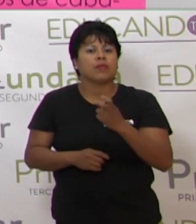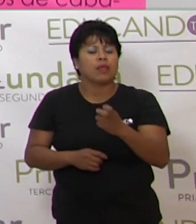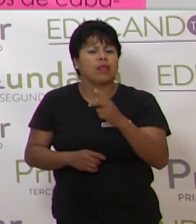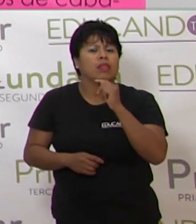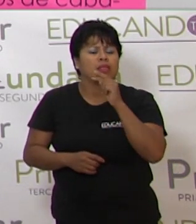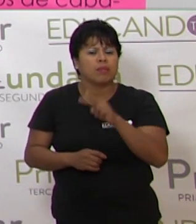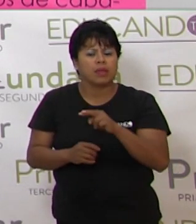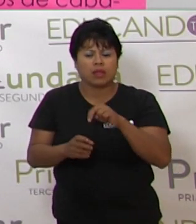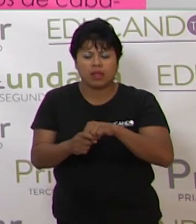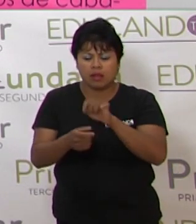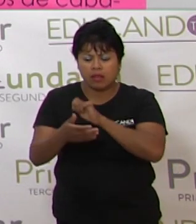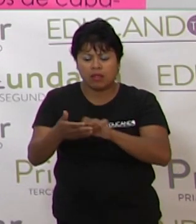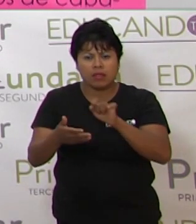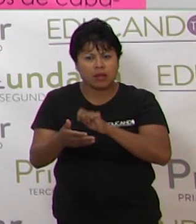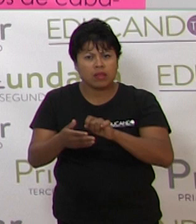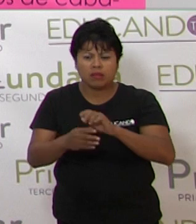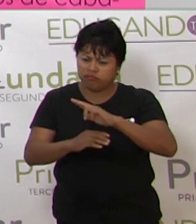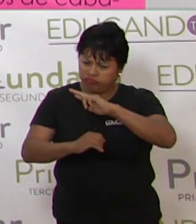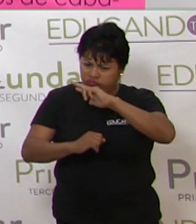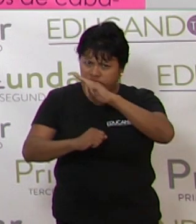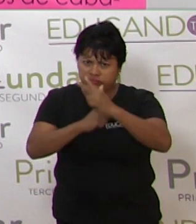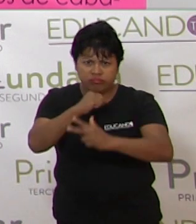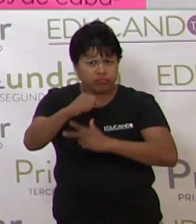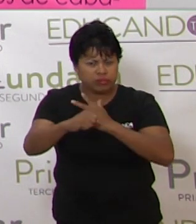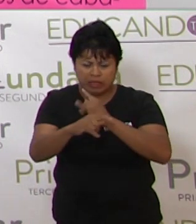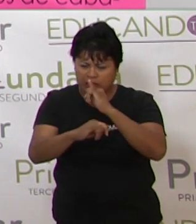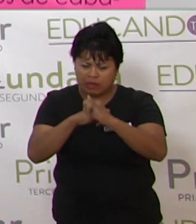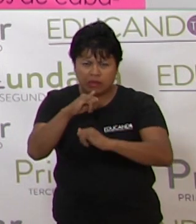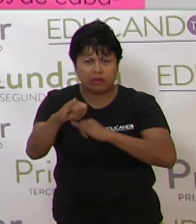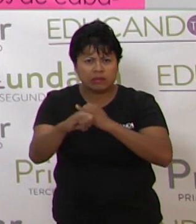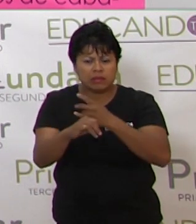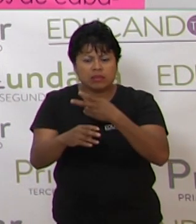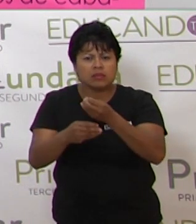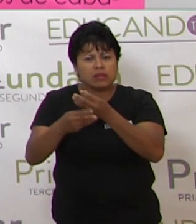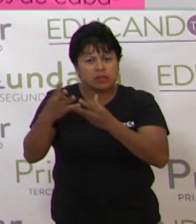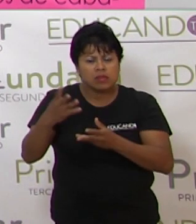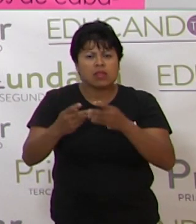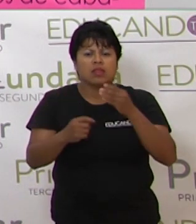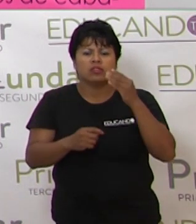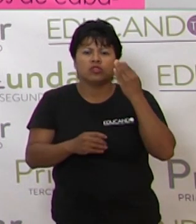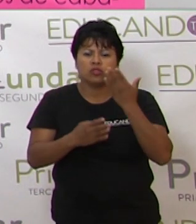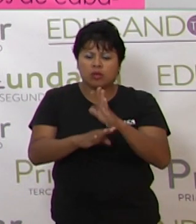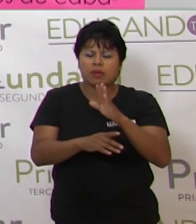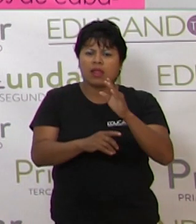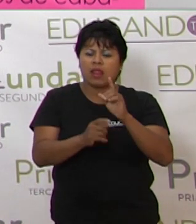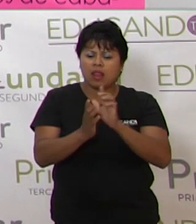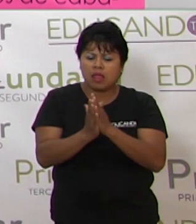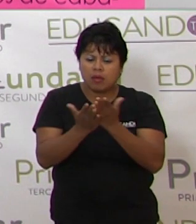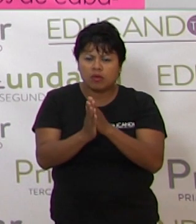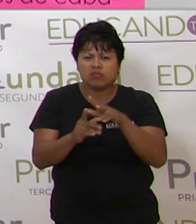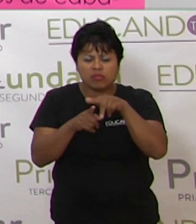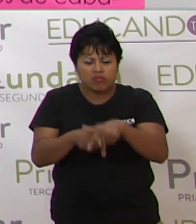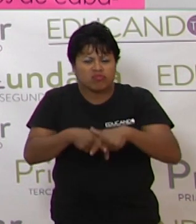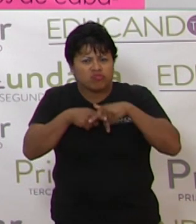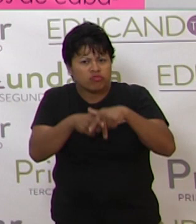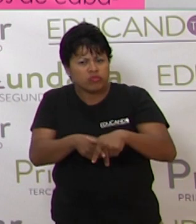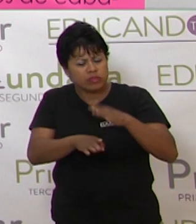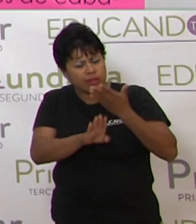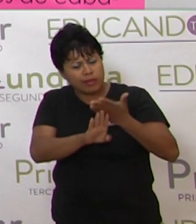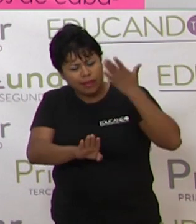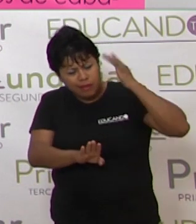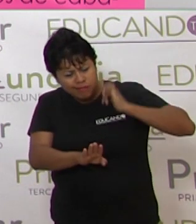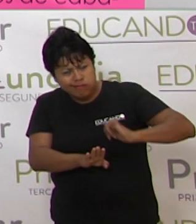y también de la literatura universal. Es una parodia de los libros de caballería que Miguel Cervantes Saavedra